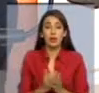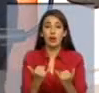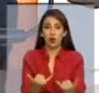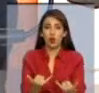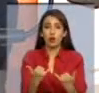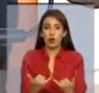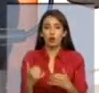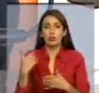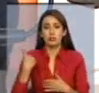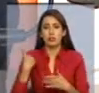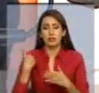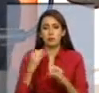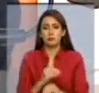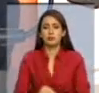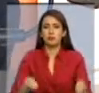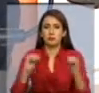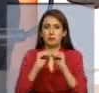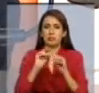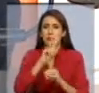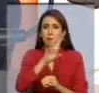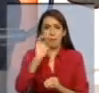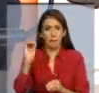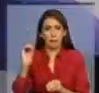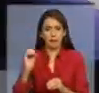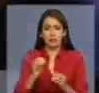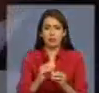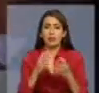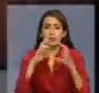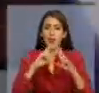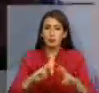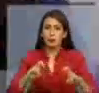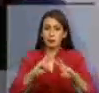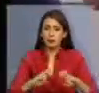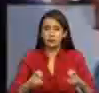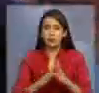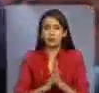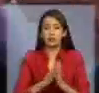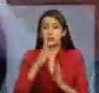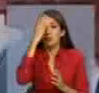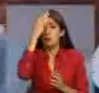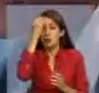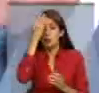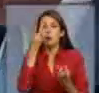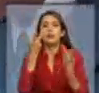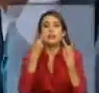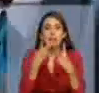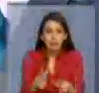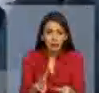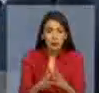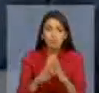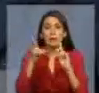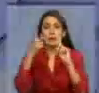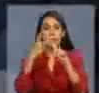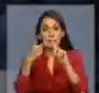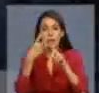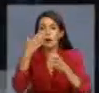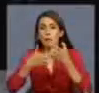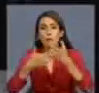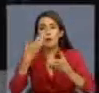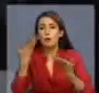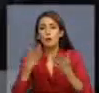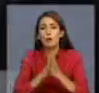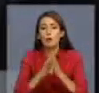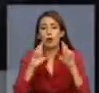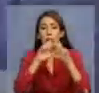ya casi una veintena de investigaciones abiertas en el caso de Odebrecht. El vicepresidente Glass además es investigado en un segundo caso en la trama de